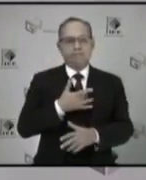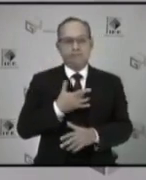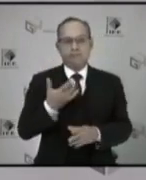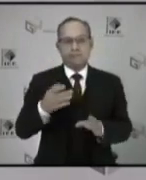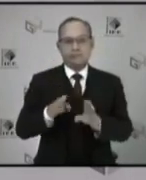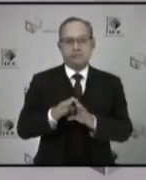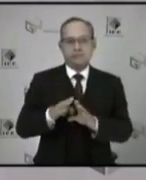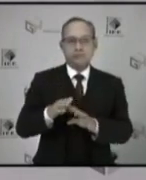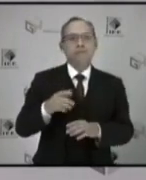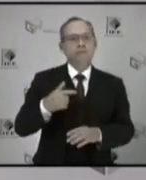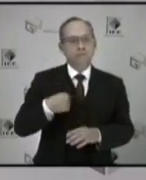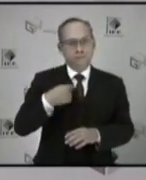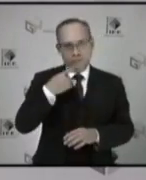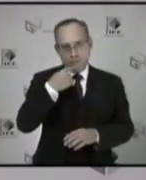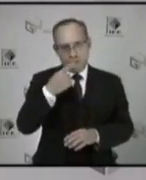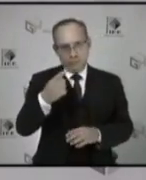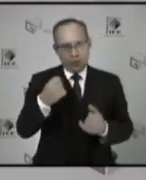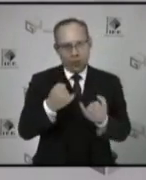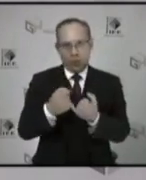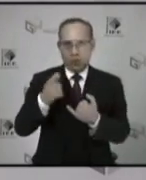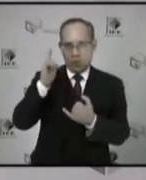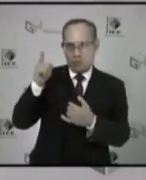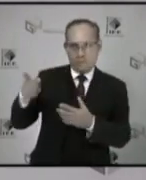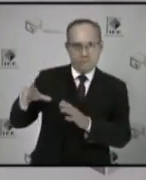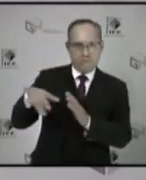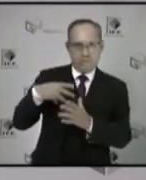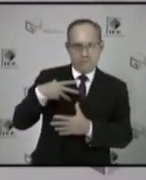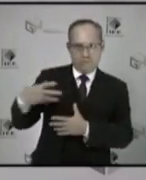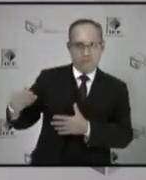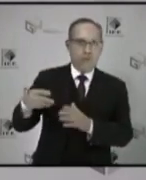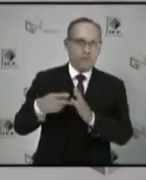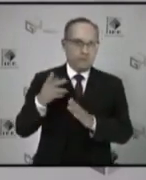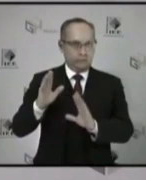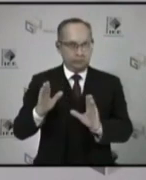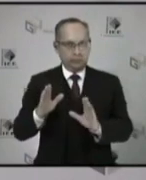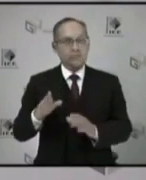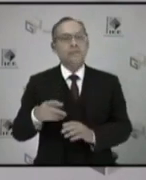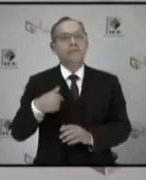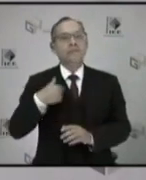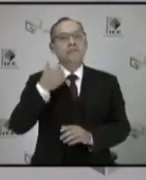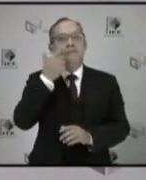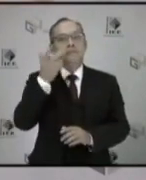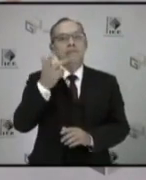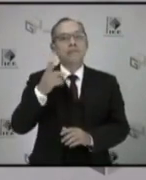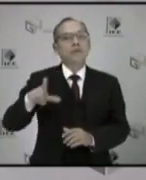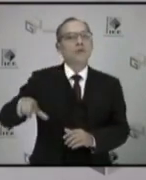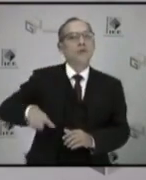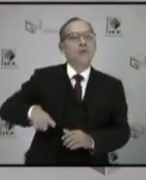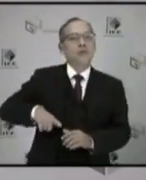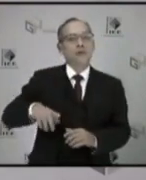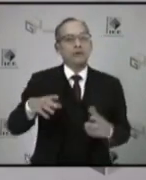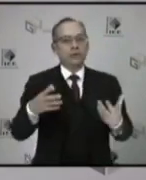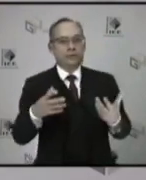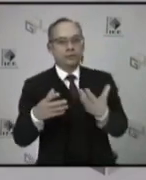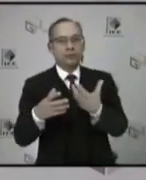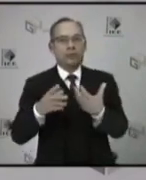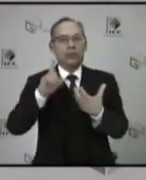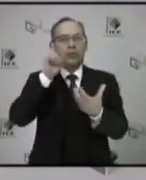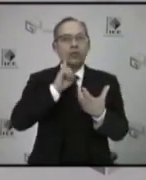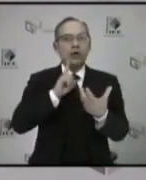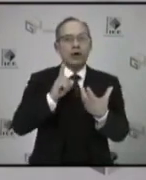Voy a decir algo y tampoco espero que me copies. Quiero que mi gobierno esté formado la mitad por mujeres.